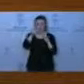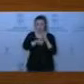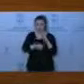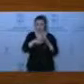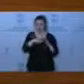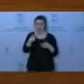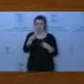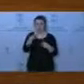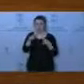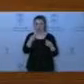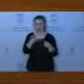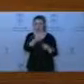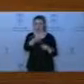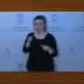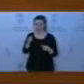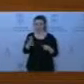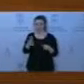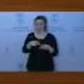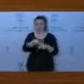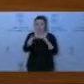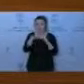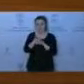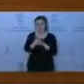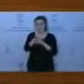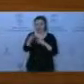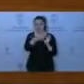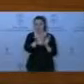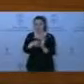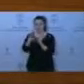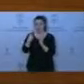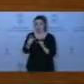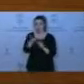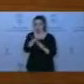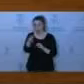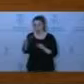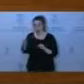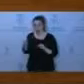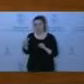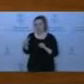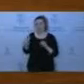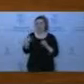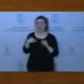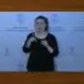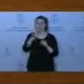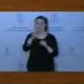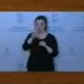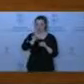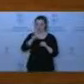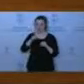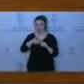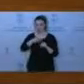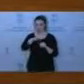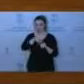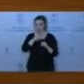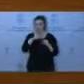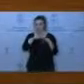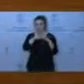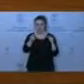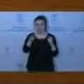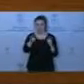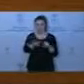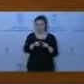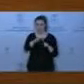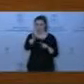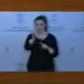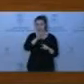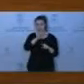el déficit público, un déficit que está estrictamente vinculado a la deuda de nuestra comunidad autónoma. Asturias no solamente se muestra como una